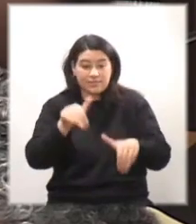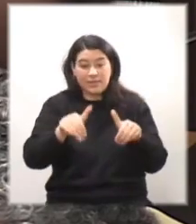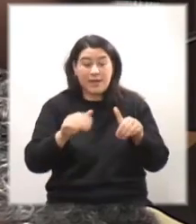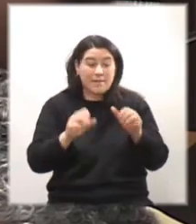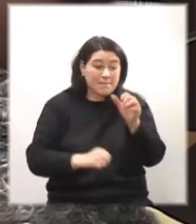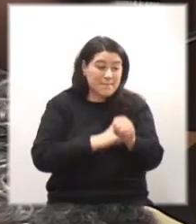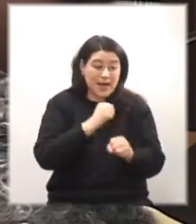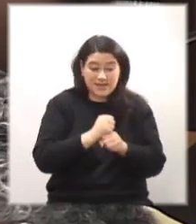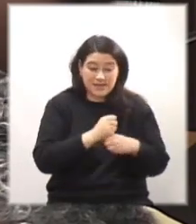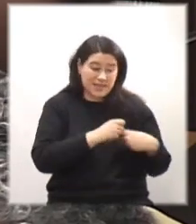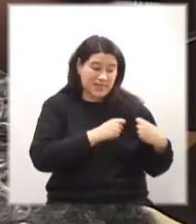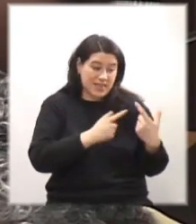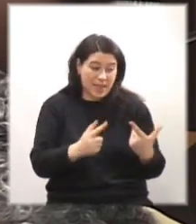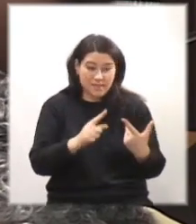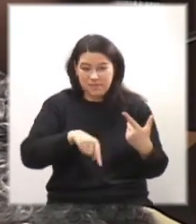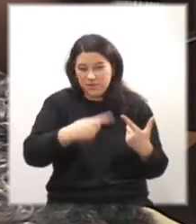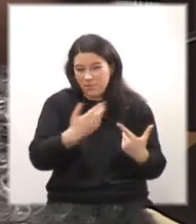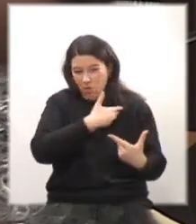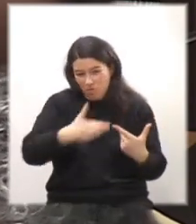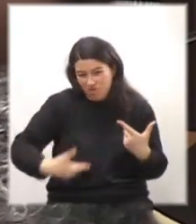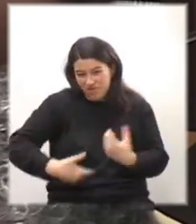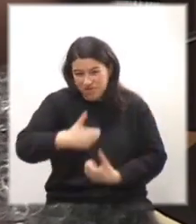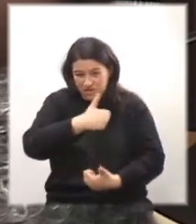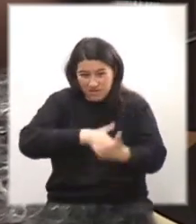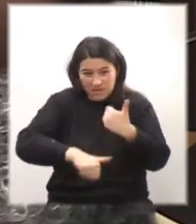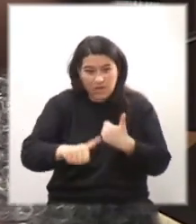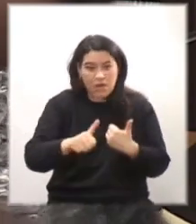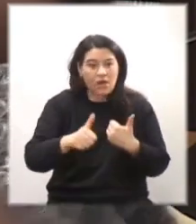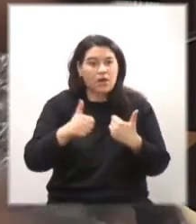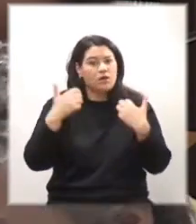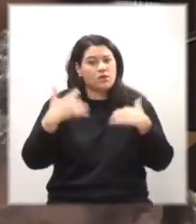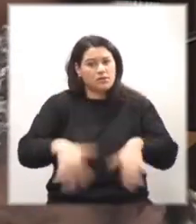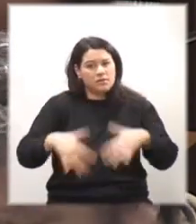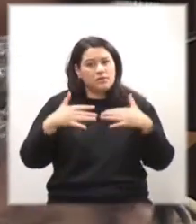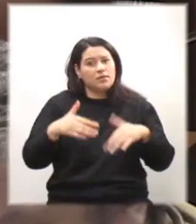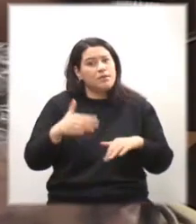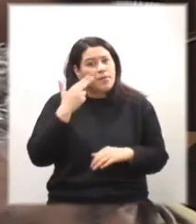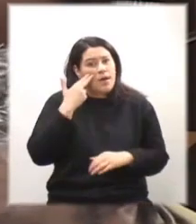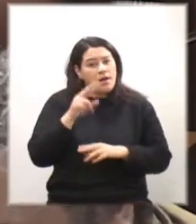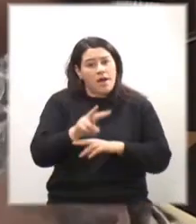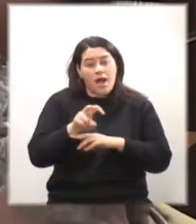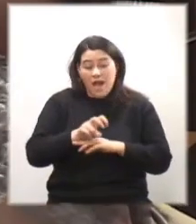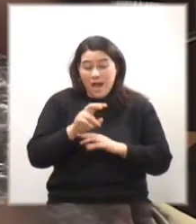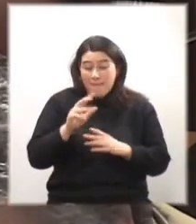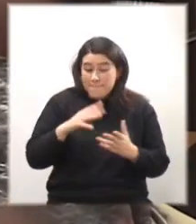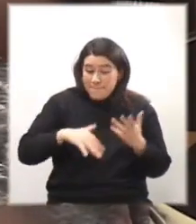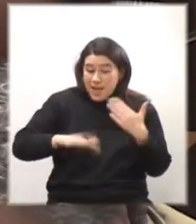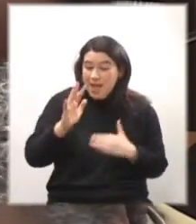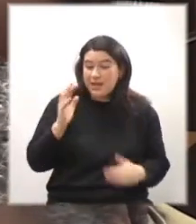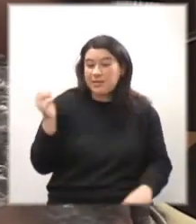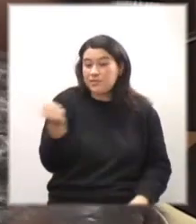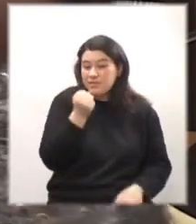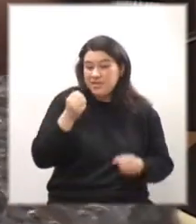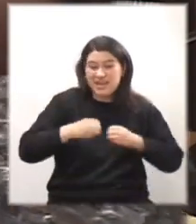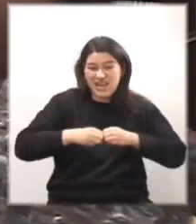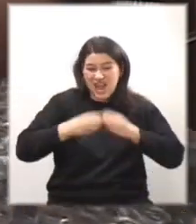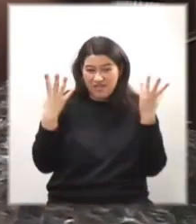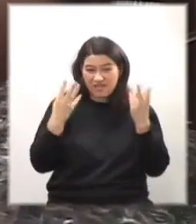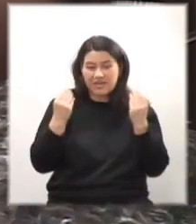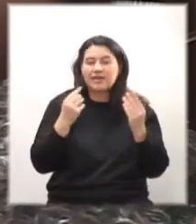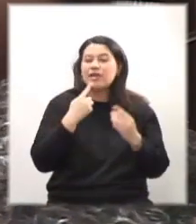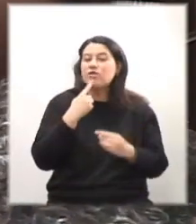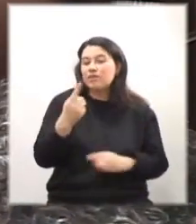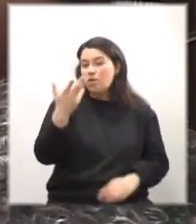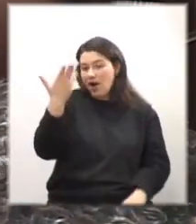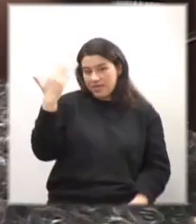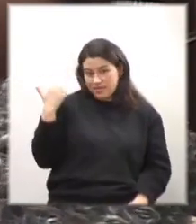este gobierno va a dejarle al próximo es enorme. Todavía mucho más relevante y grave que lo que